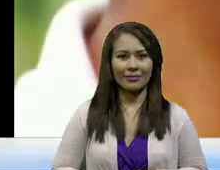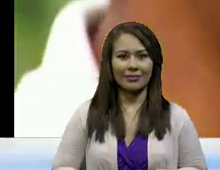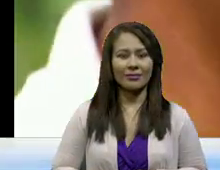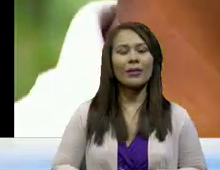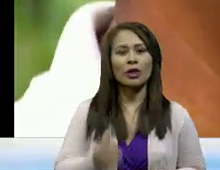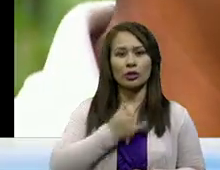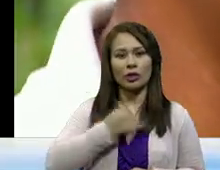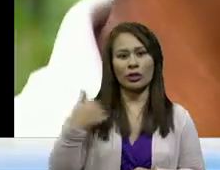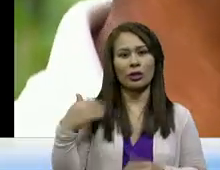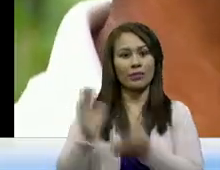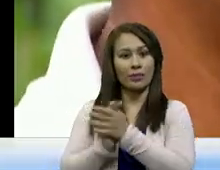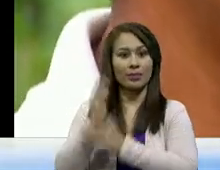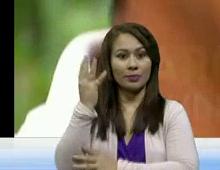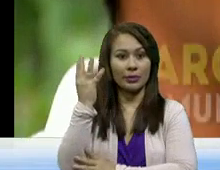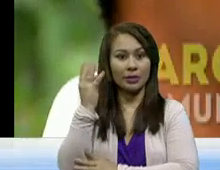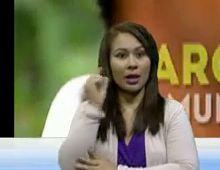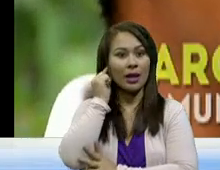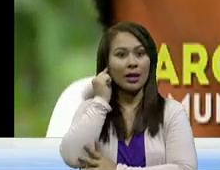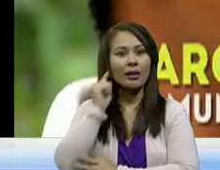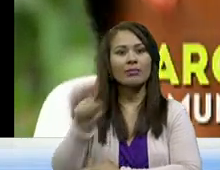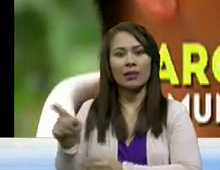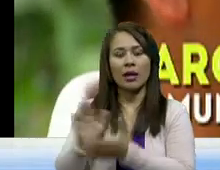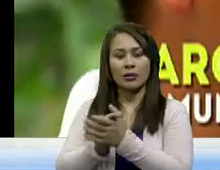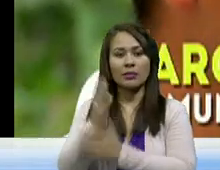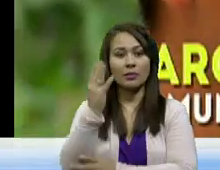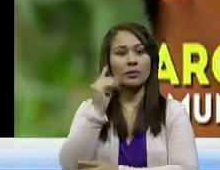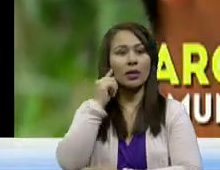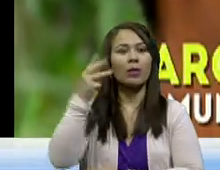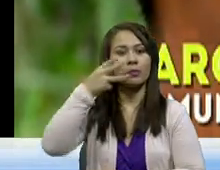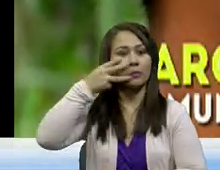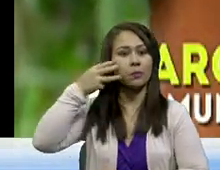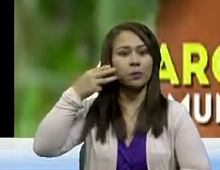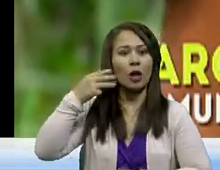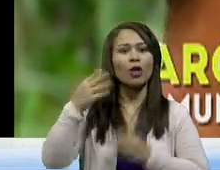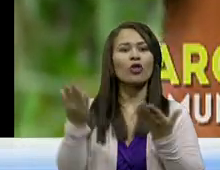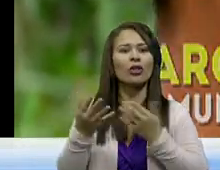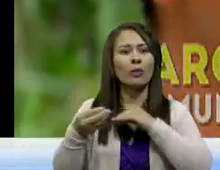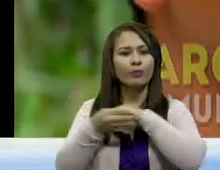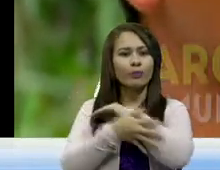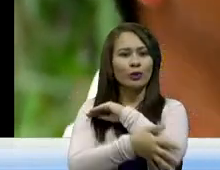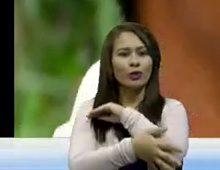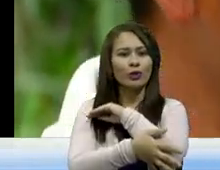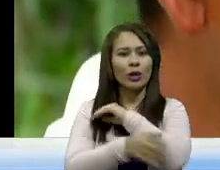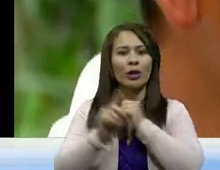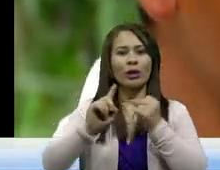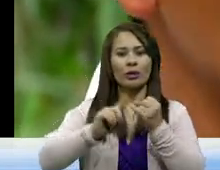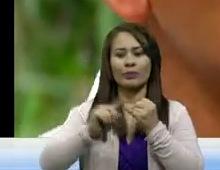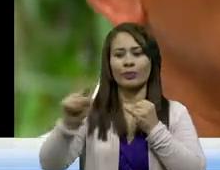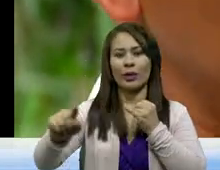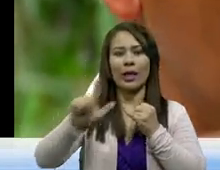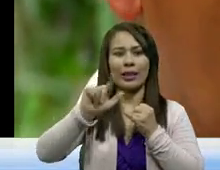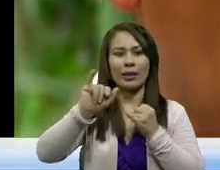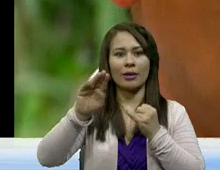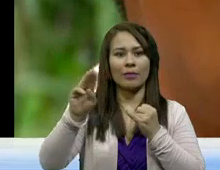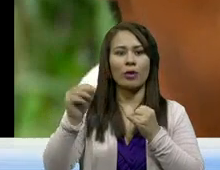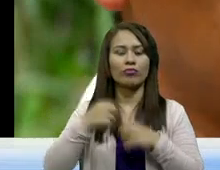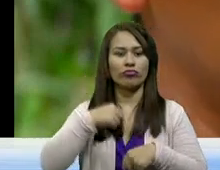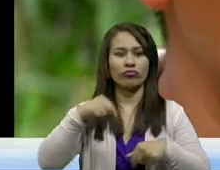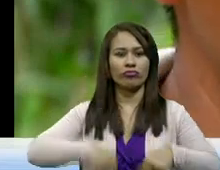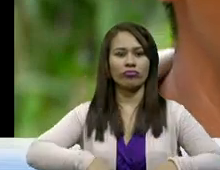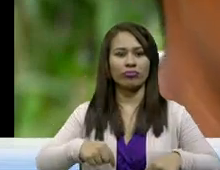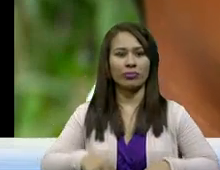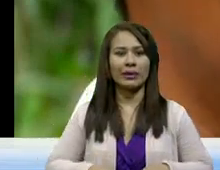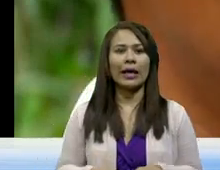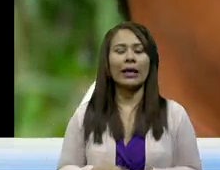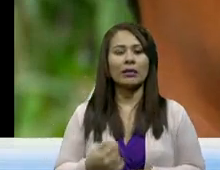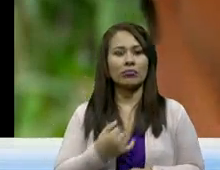Yo tengo a mi esposa, que es de la Amazonía, de Morona, Santiago. Ella es de Limón, Indanza, y yo soy de aquí. Claro que